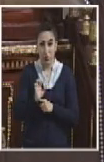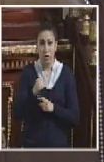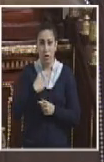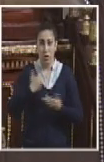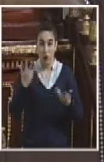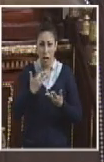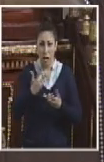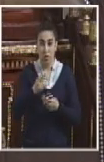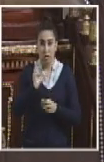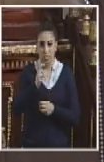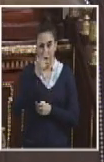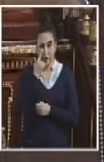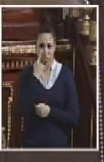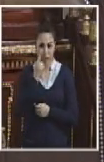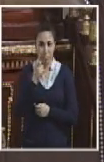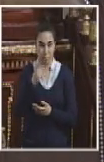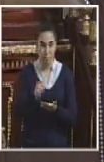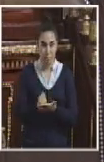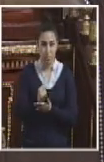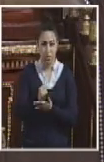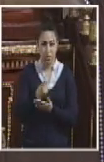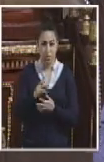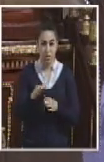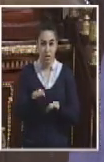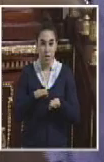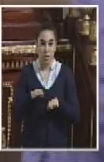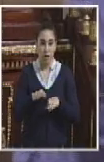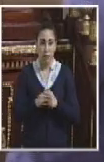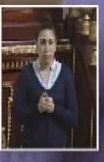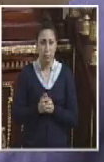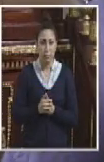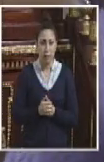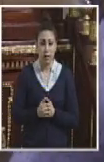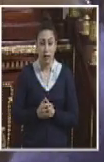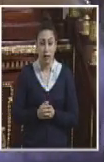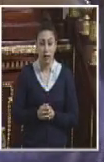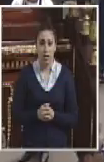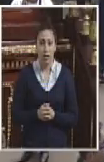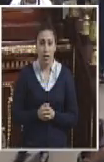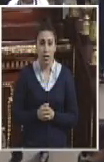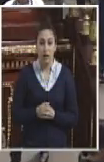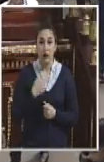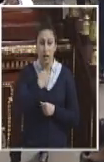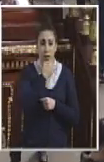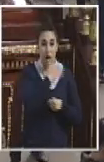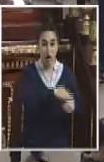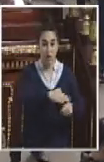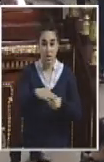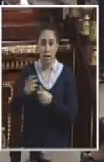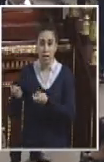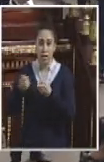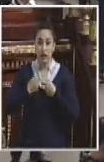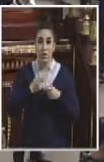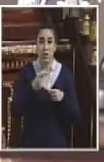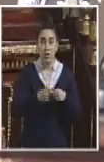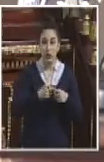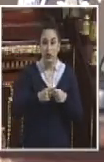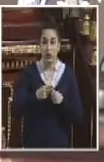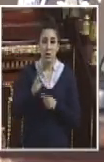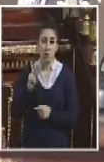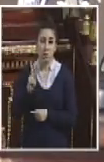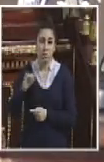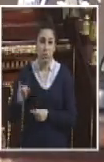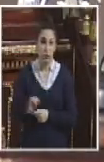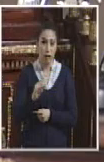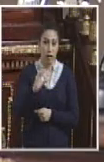a presentar mi extrañamiento por su desempeño. Muchas gracias. Gracias, diputada. Se informa al Pleno que se recibió por parte del Poder